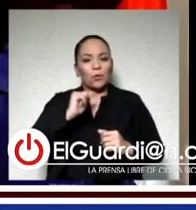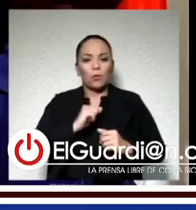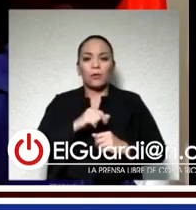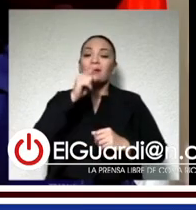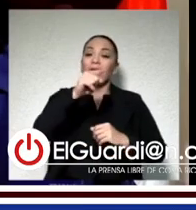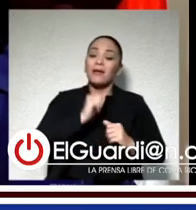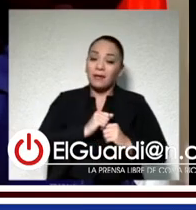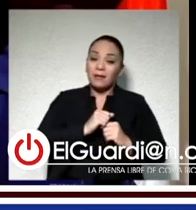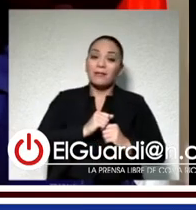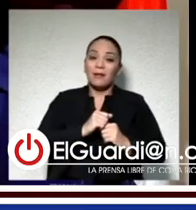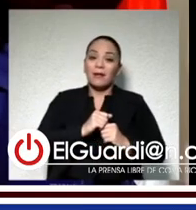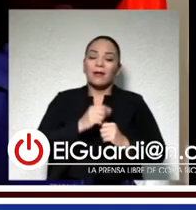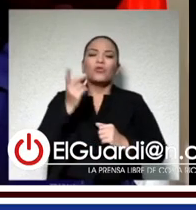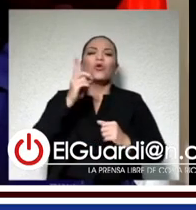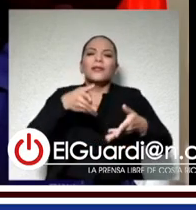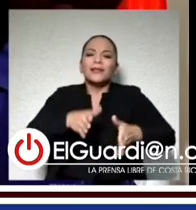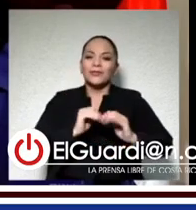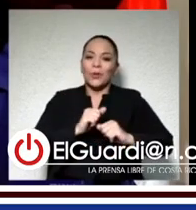Puriscal, Pendentro,